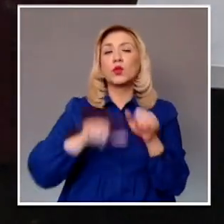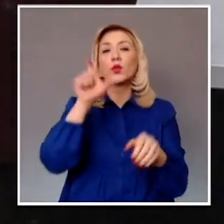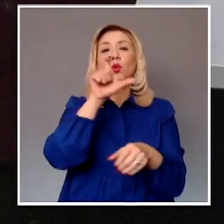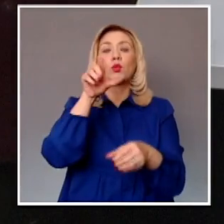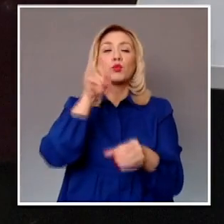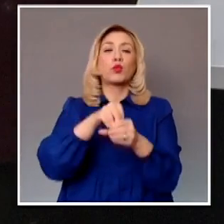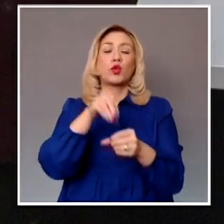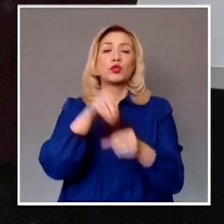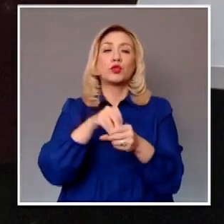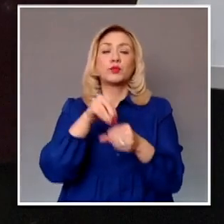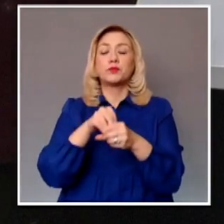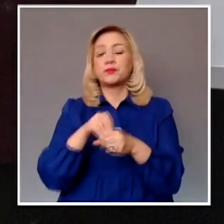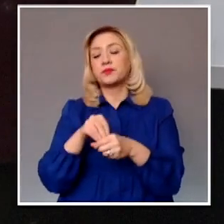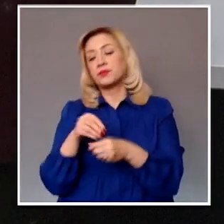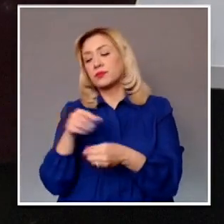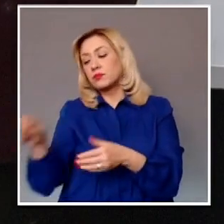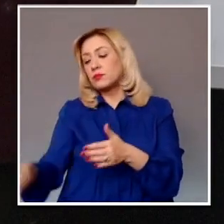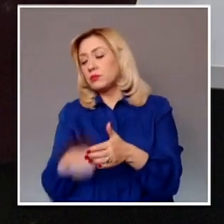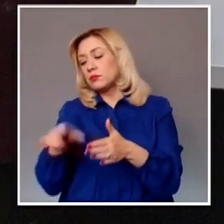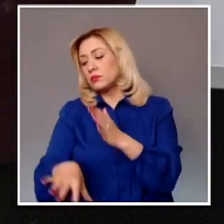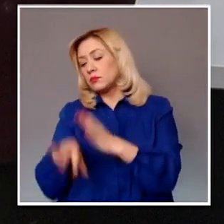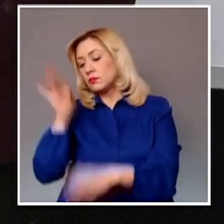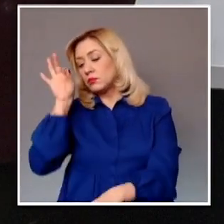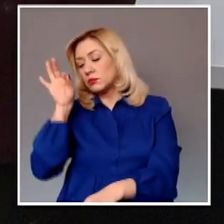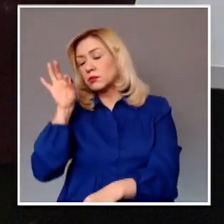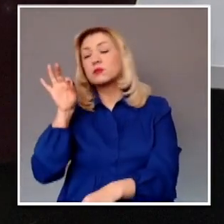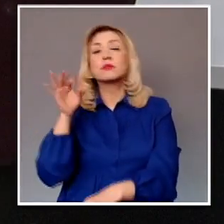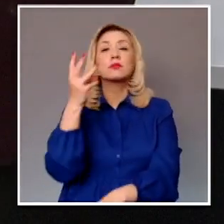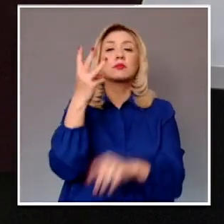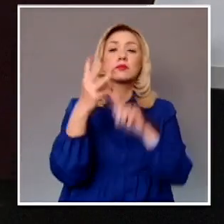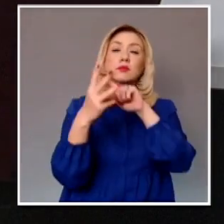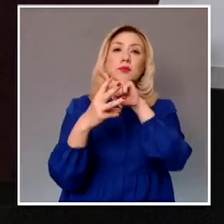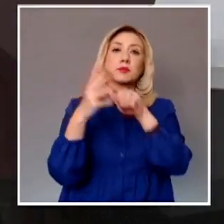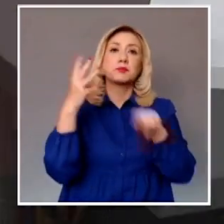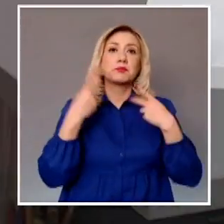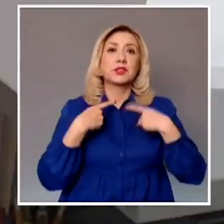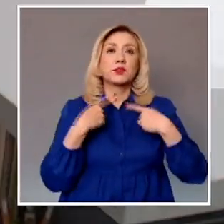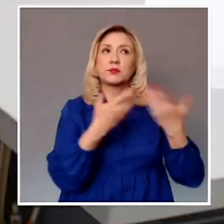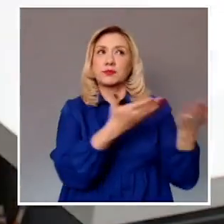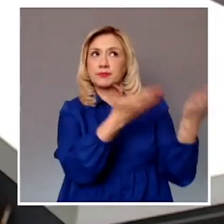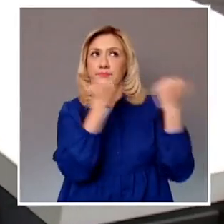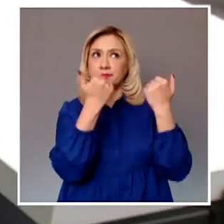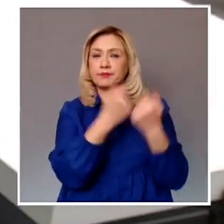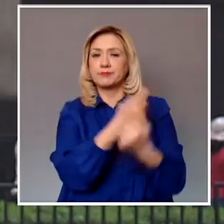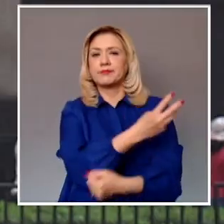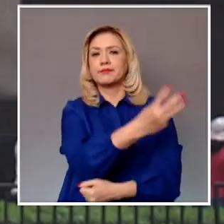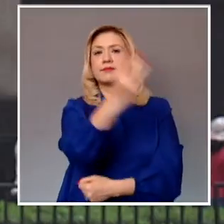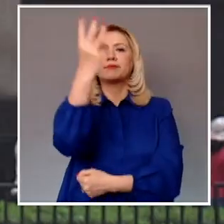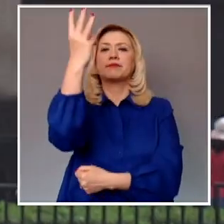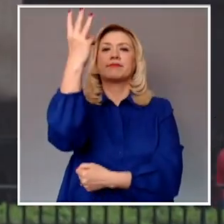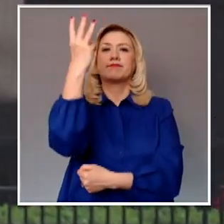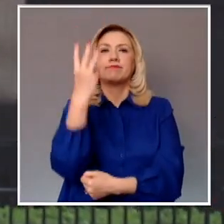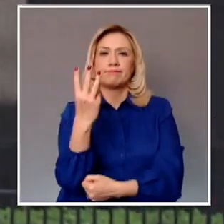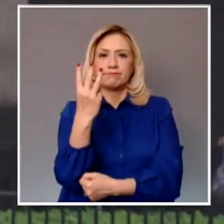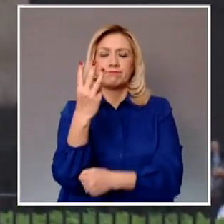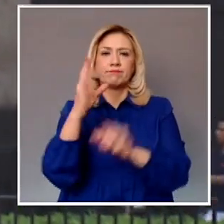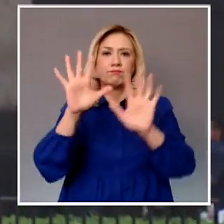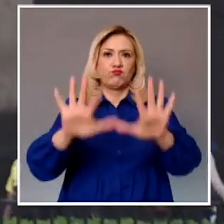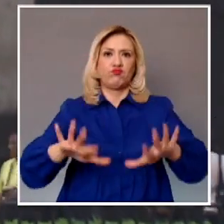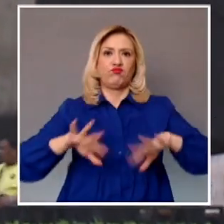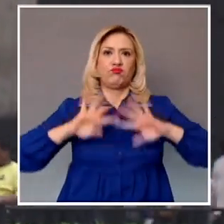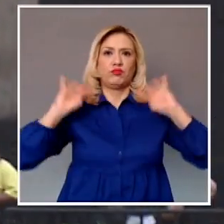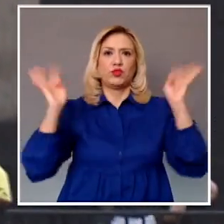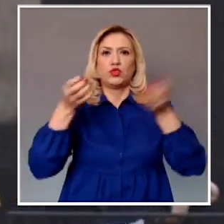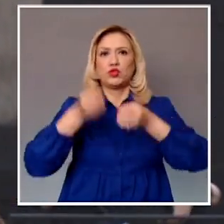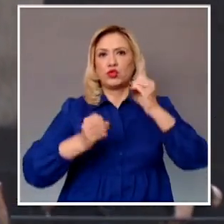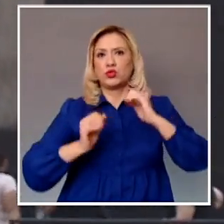3 candidatas o candidatos para ocupar el cargo. Los seleccionados comparecerán ante el Pleno con el fin de elegir al nuevo